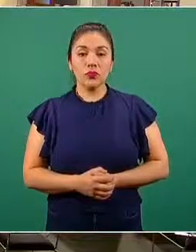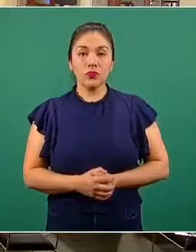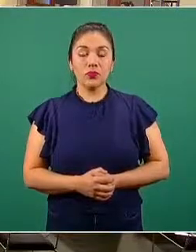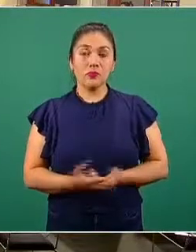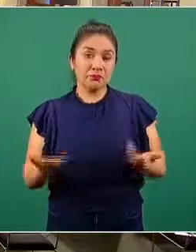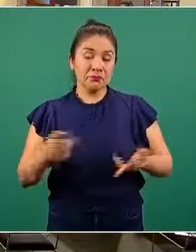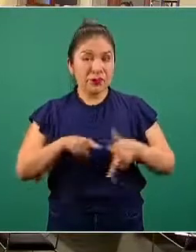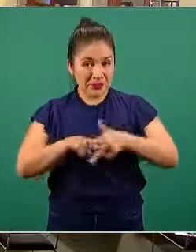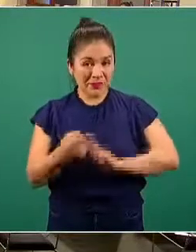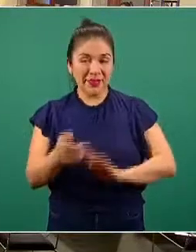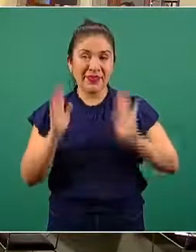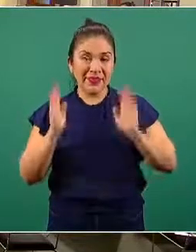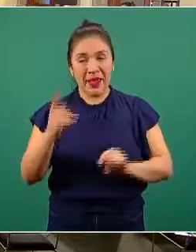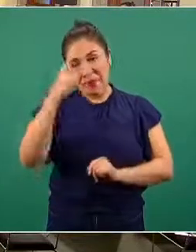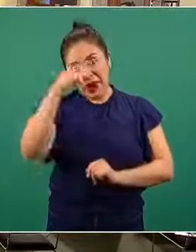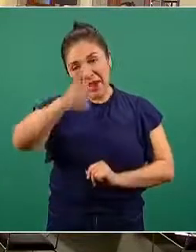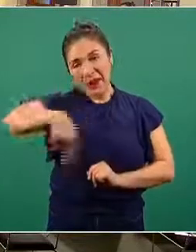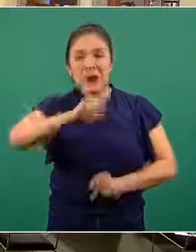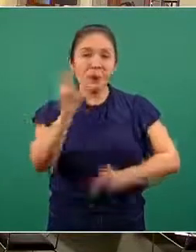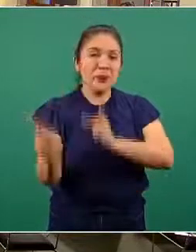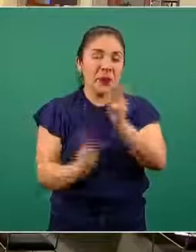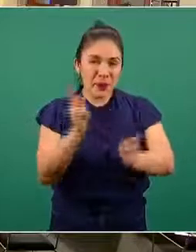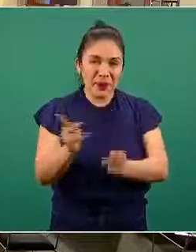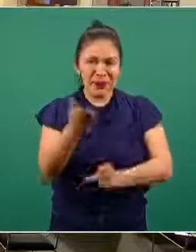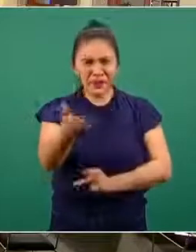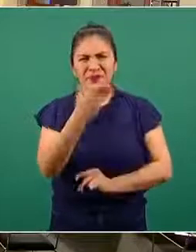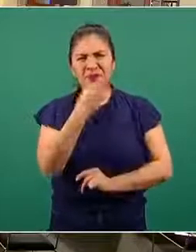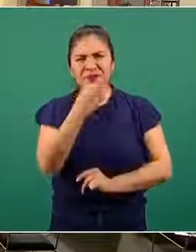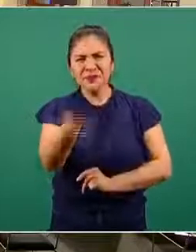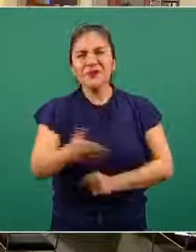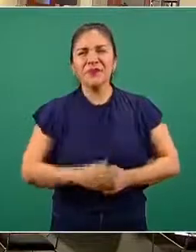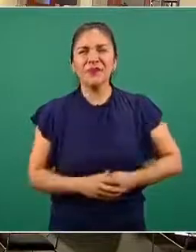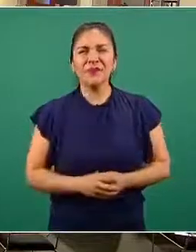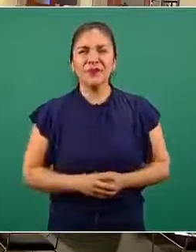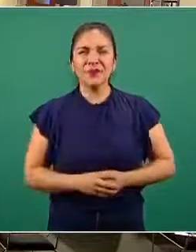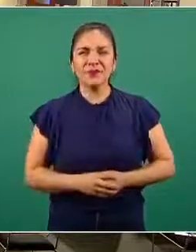pues procedemos a la ronda de preguntas. Compañero, adelante.